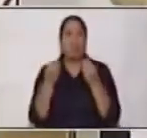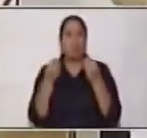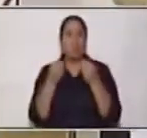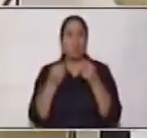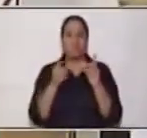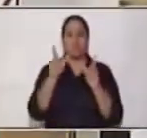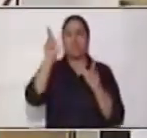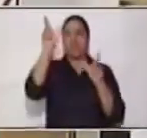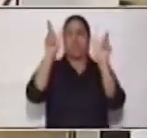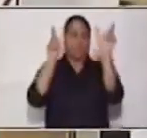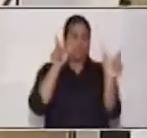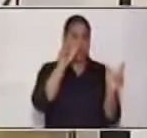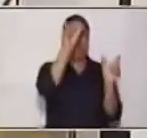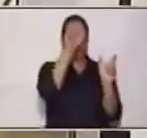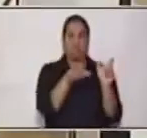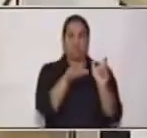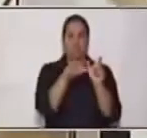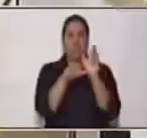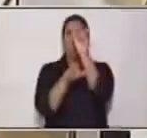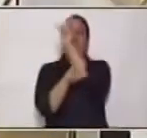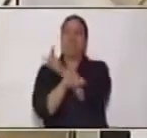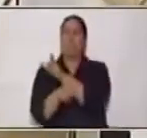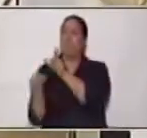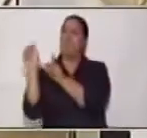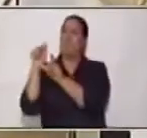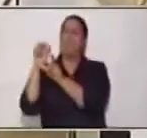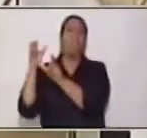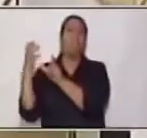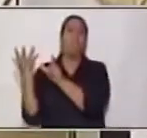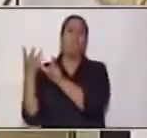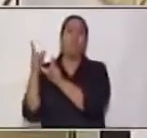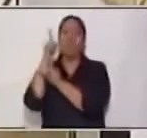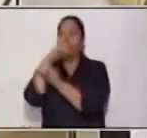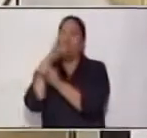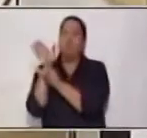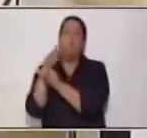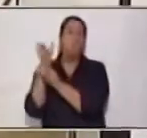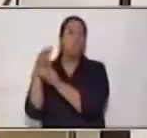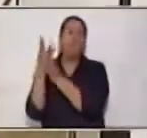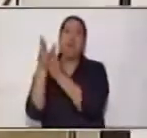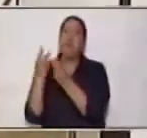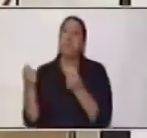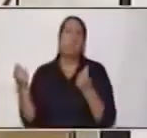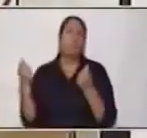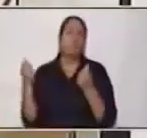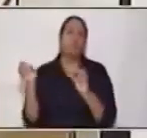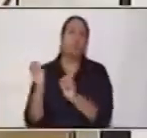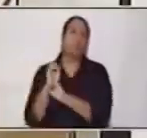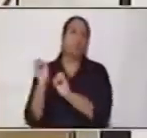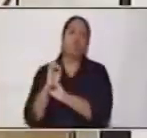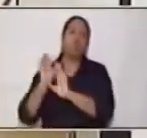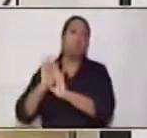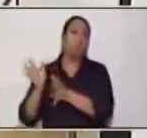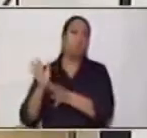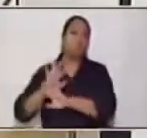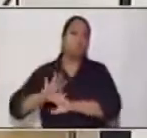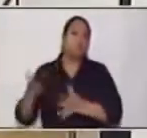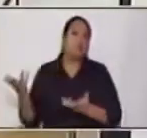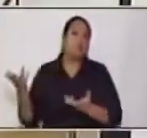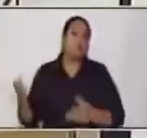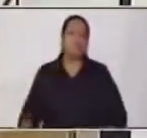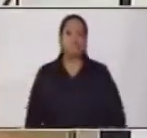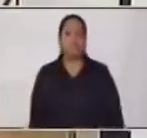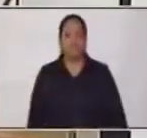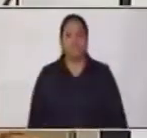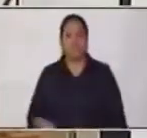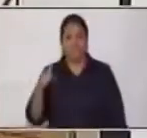hay solución, no hay solución, es un sistema inconsistente. Muy bien. Entonces, vamos a crear